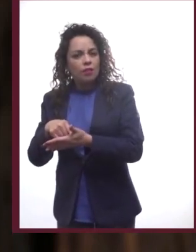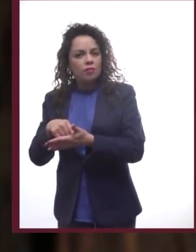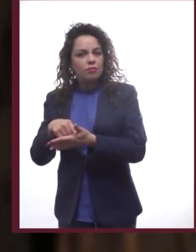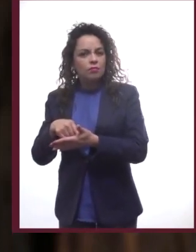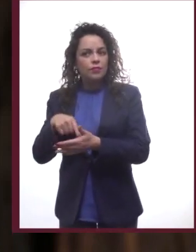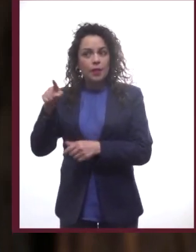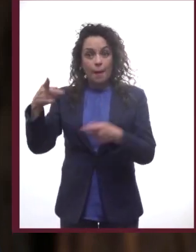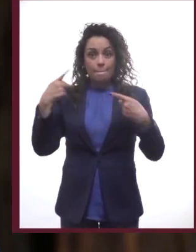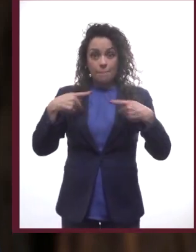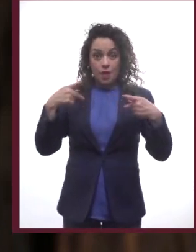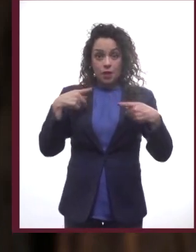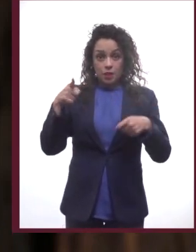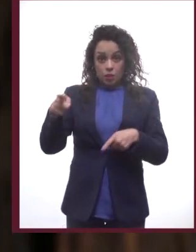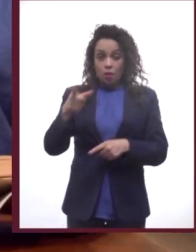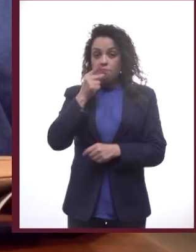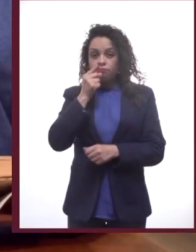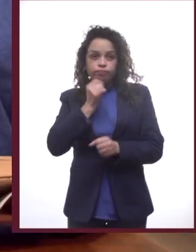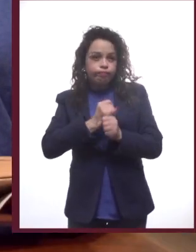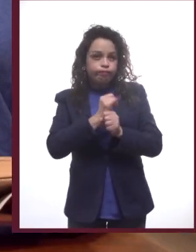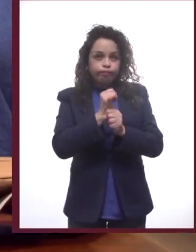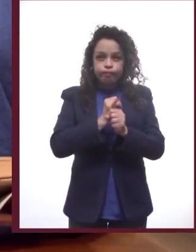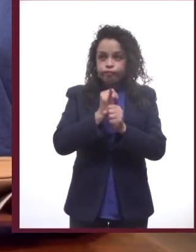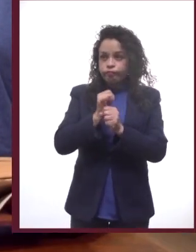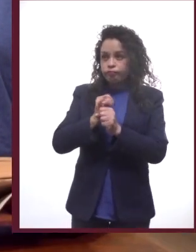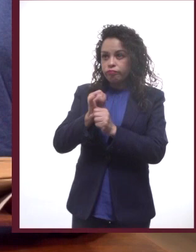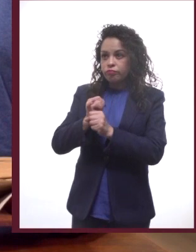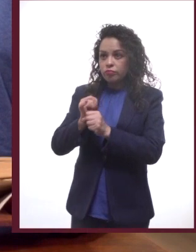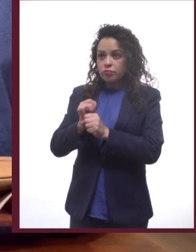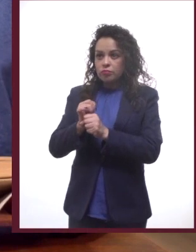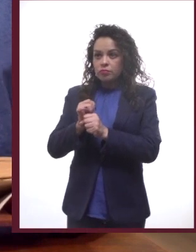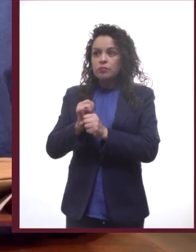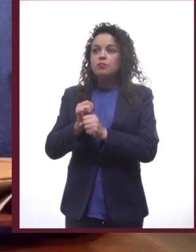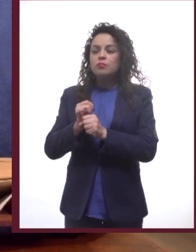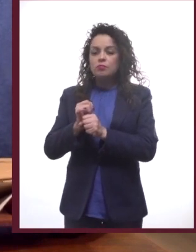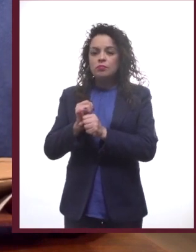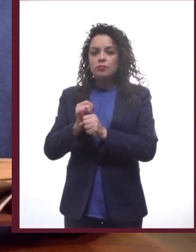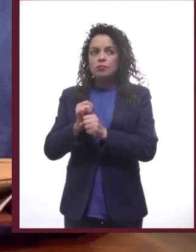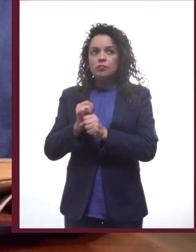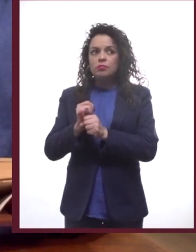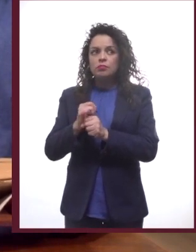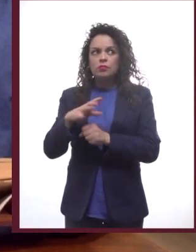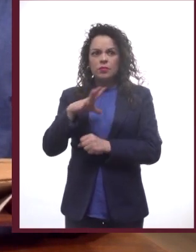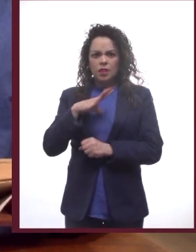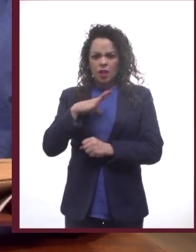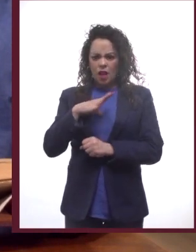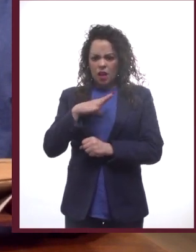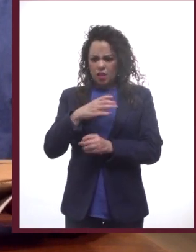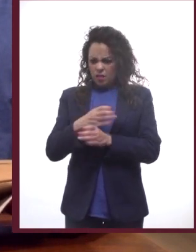El detective tiene una serie de atributos mismos que no usa cuando puede.